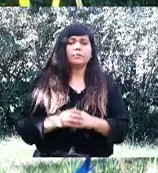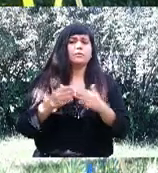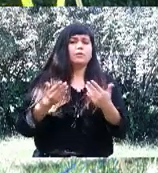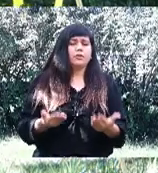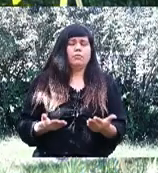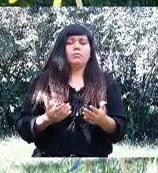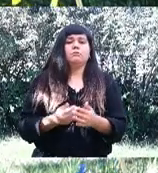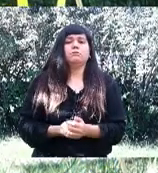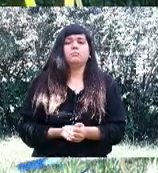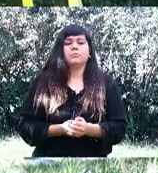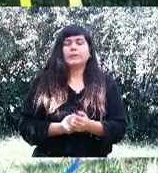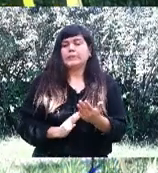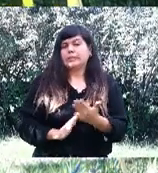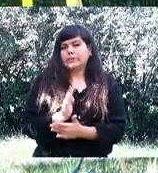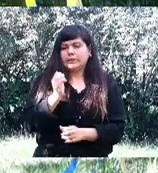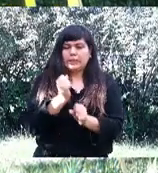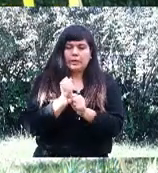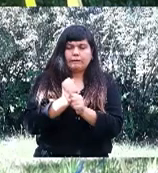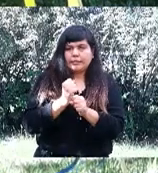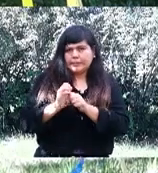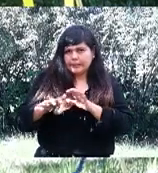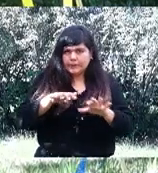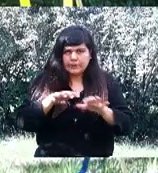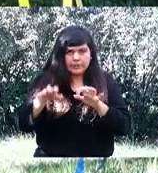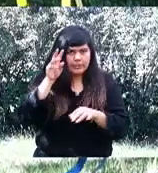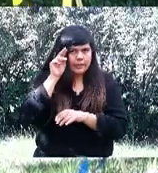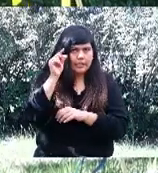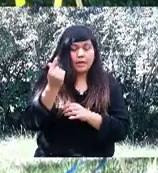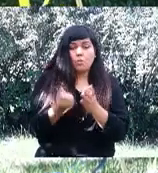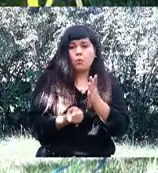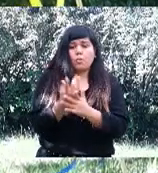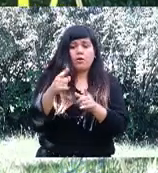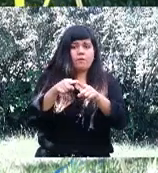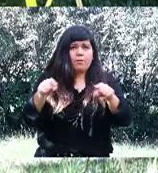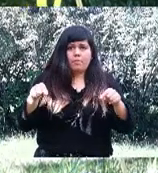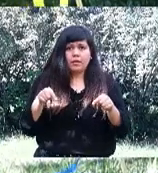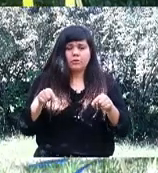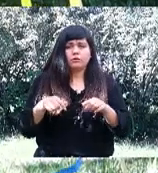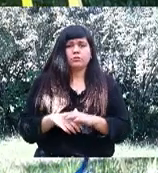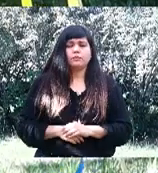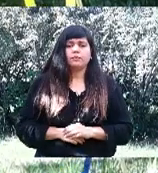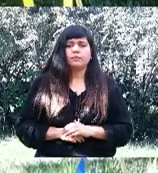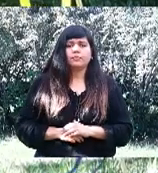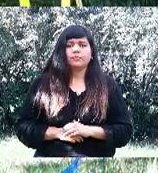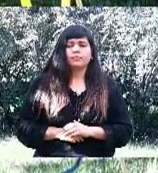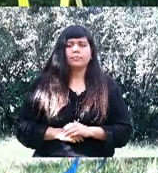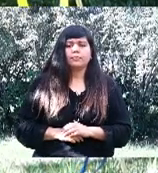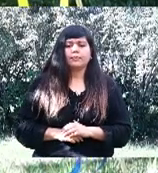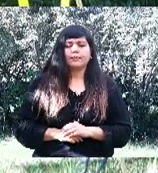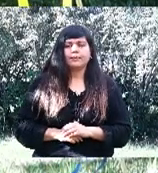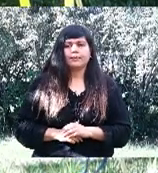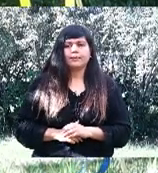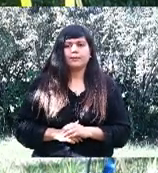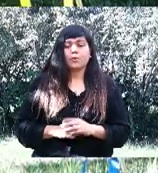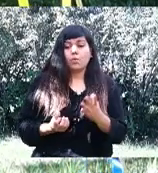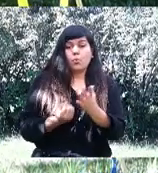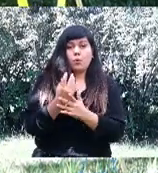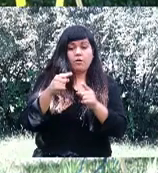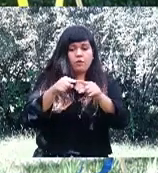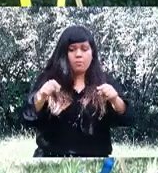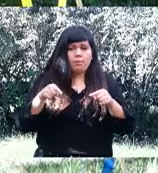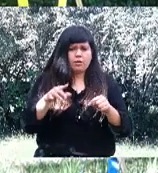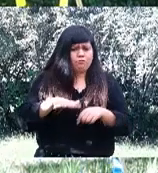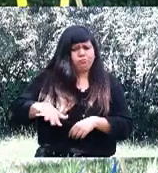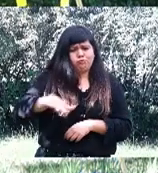Entonces nos pusimos a trabajar con la idea de que un nuevo espacio Dale Max por favor eh un un un nuevo espacio